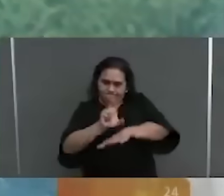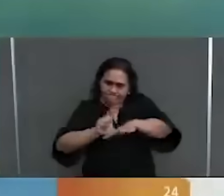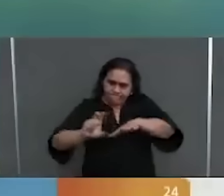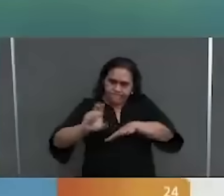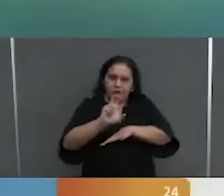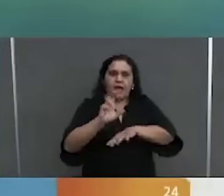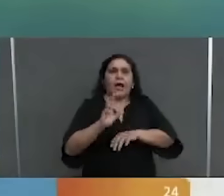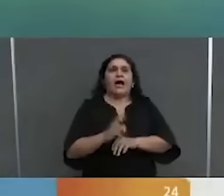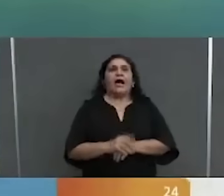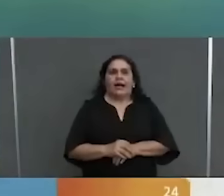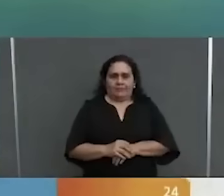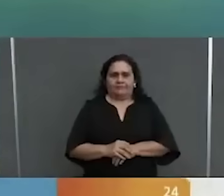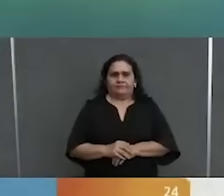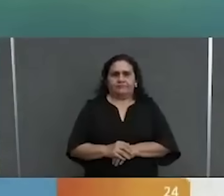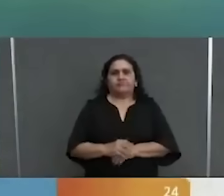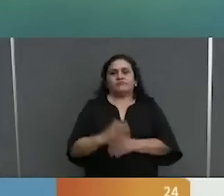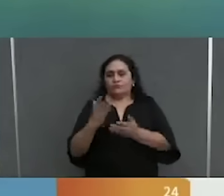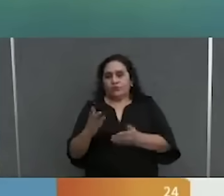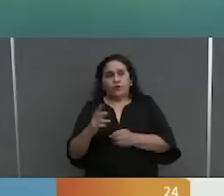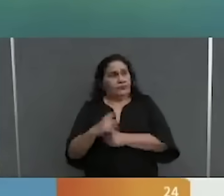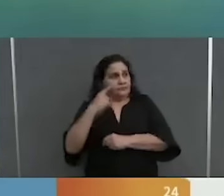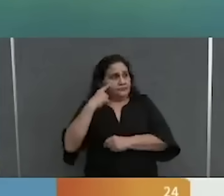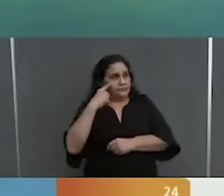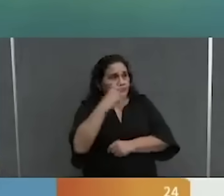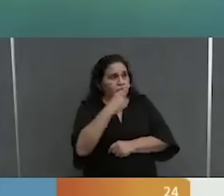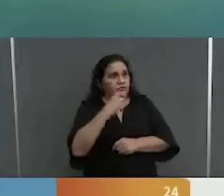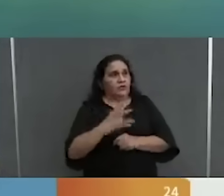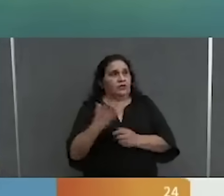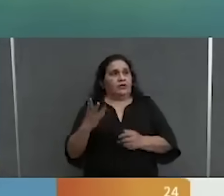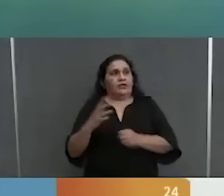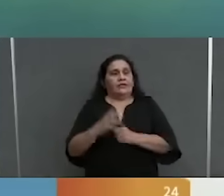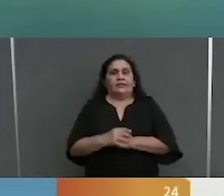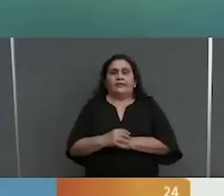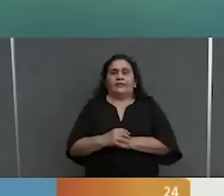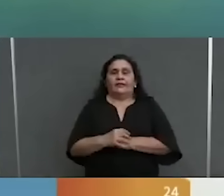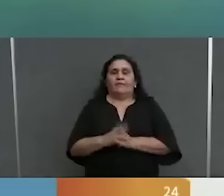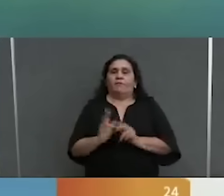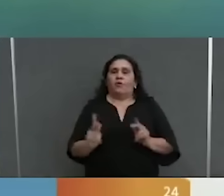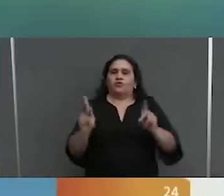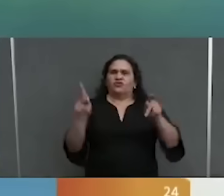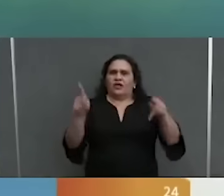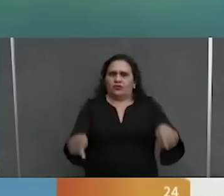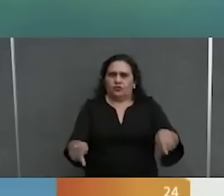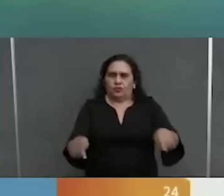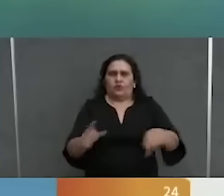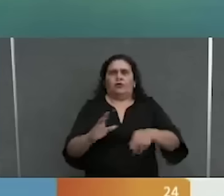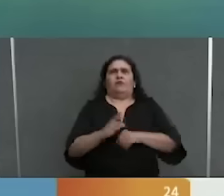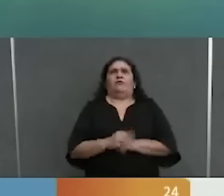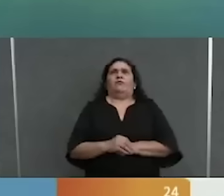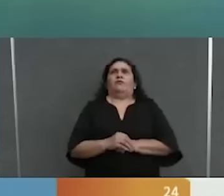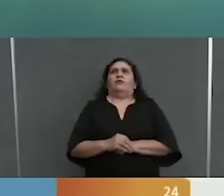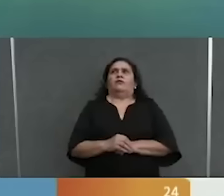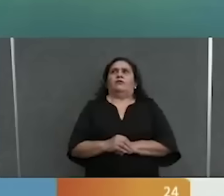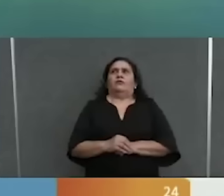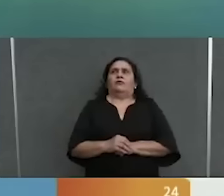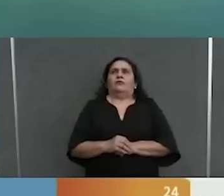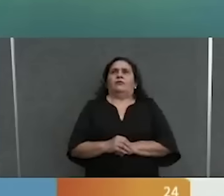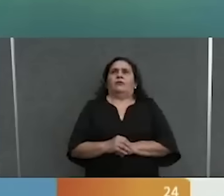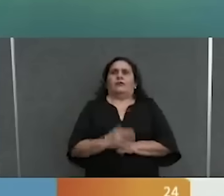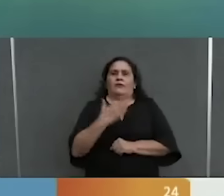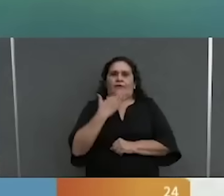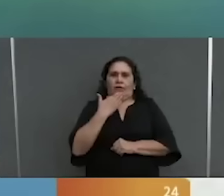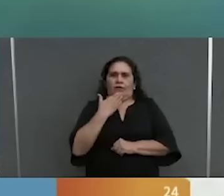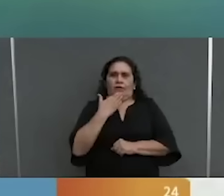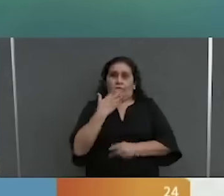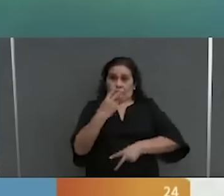ampliación del puerto de altura, que aquí les quiero dar cuál es el estatus. El otro día alguien me decía: oye, gobernador, pero lo del puerto de Progreso, ¿se va a hacer o no se va a hacer?